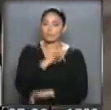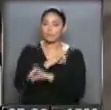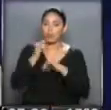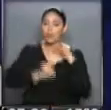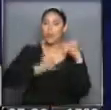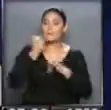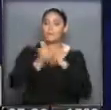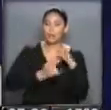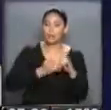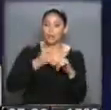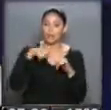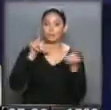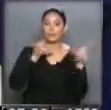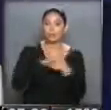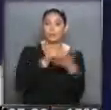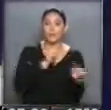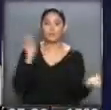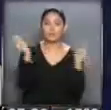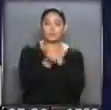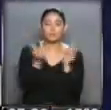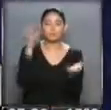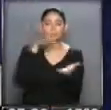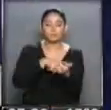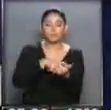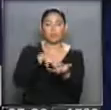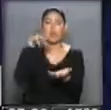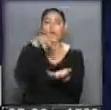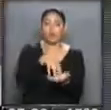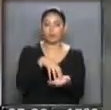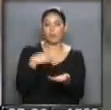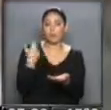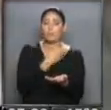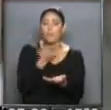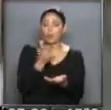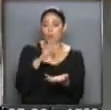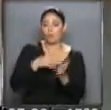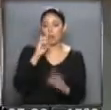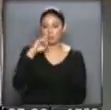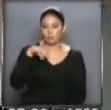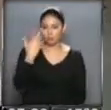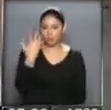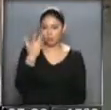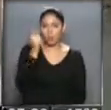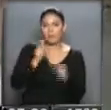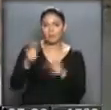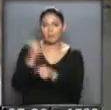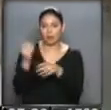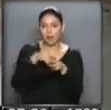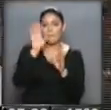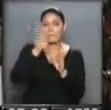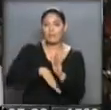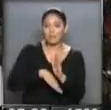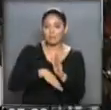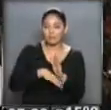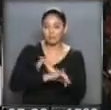explicó que el lugar de la televisión pública funcionará lo antes posible un organismo público moderno con mucho menos personal preciso que